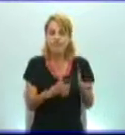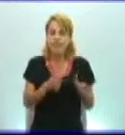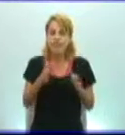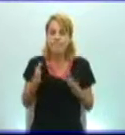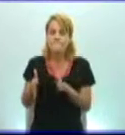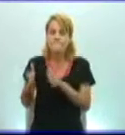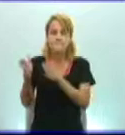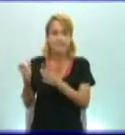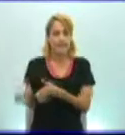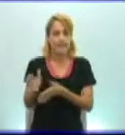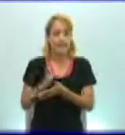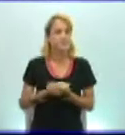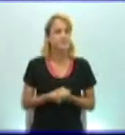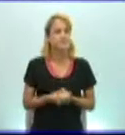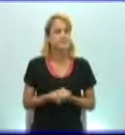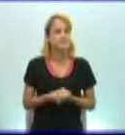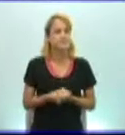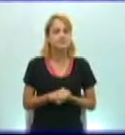principales.